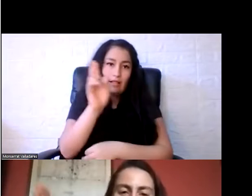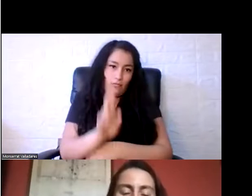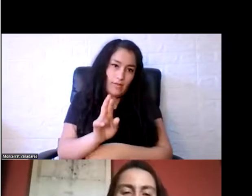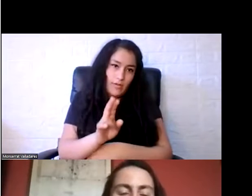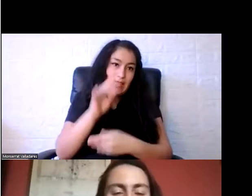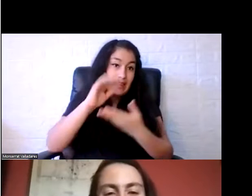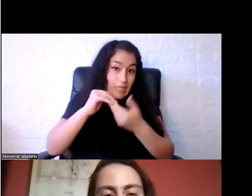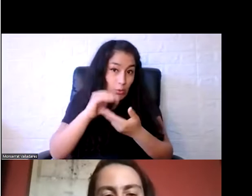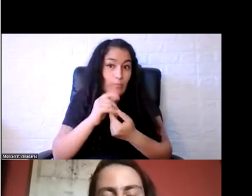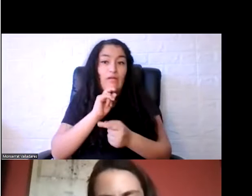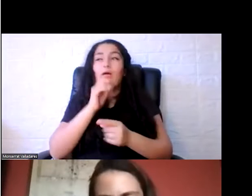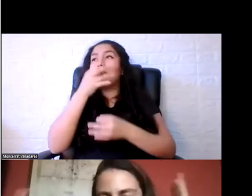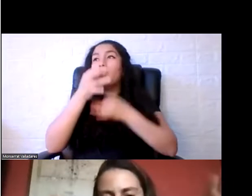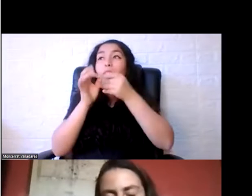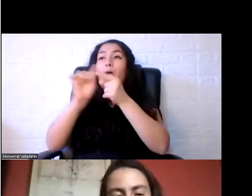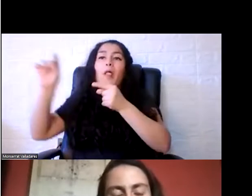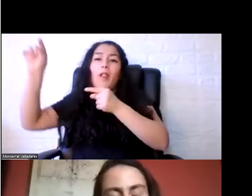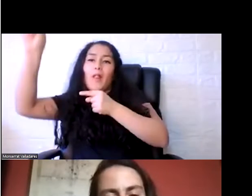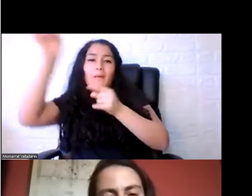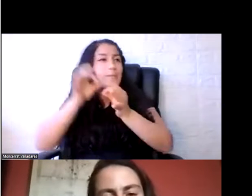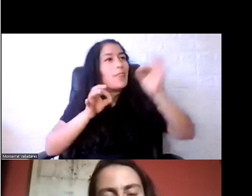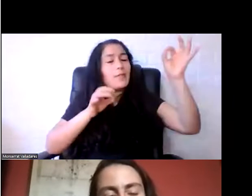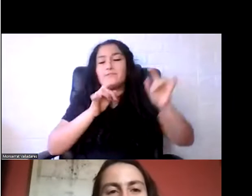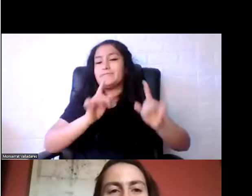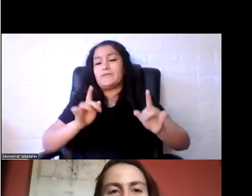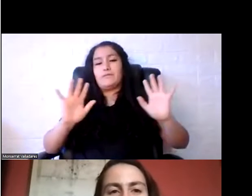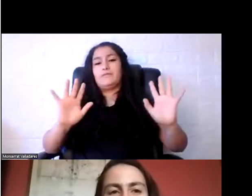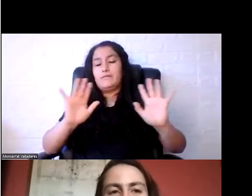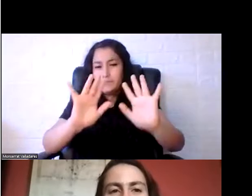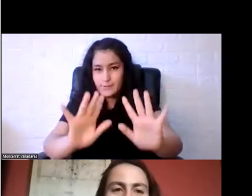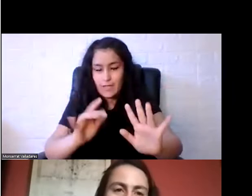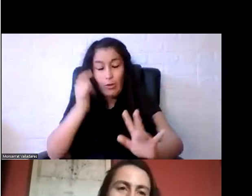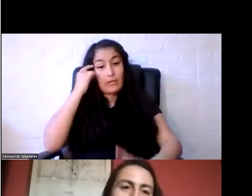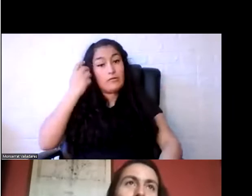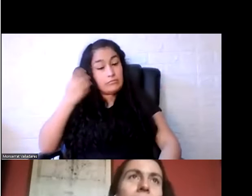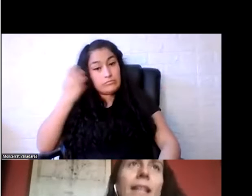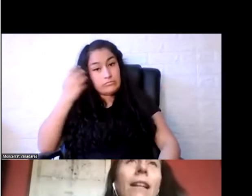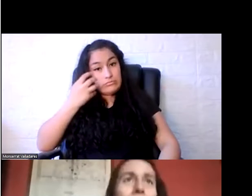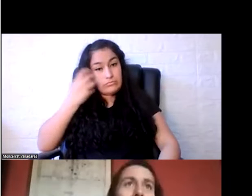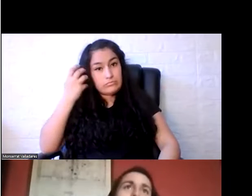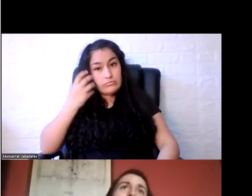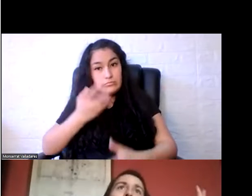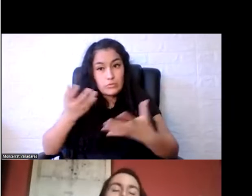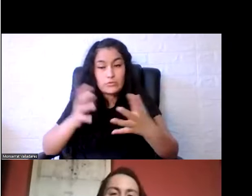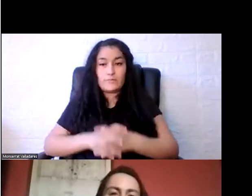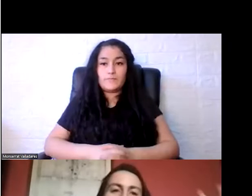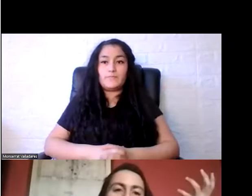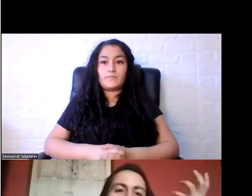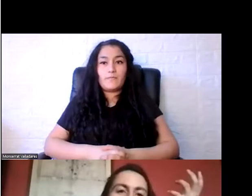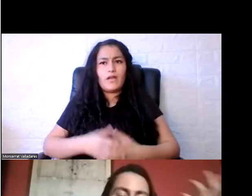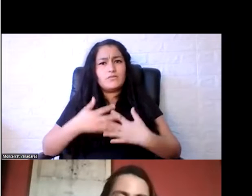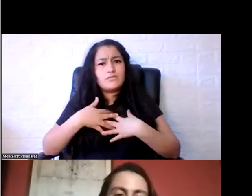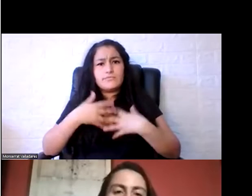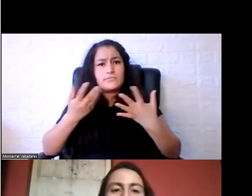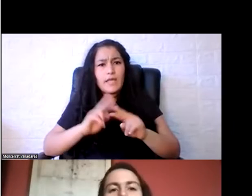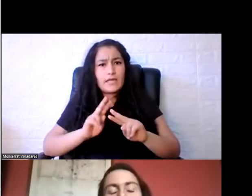me voy por las ramas, pero es que he estado como pensando hoy día en todo esto, y lo que hice es tratar de combinar